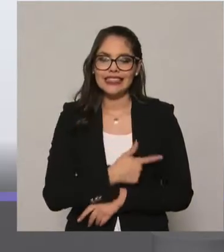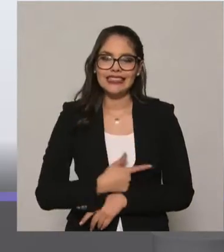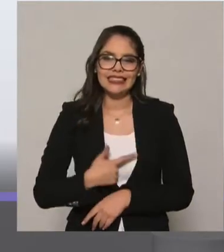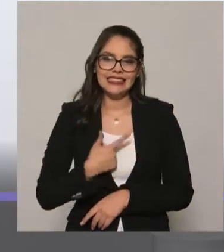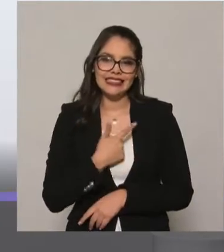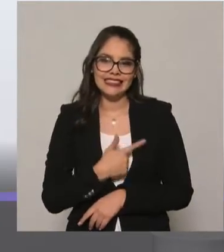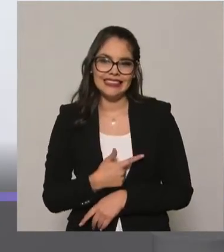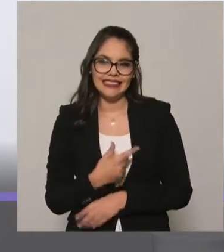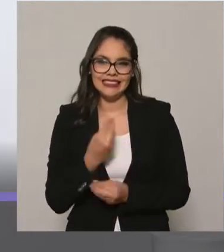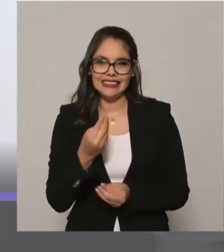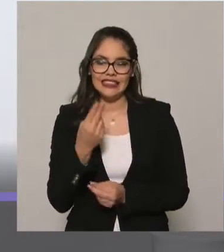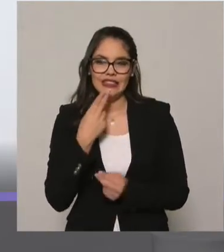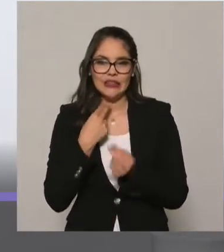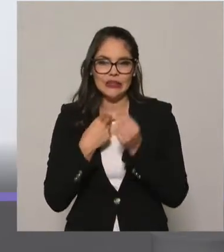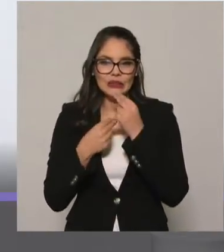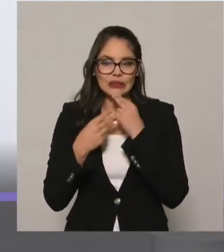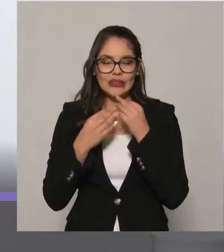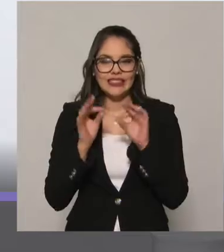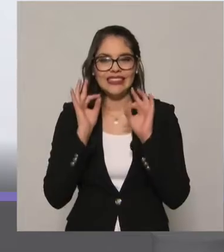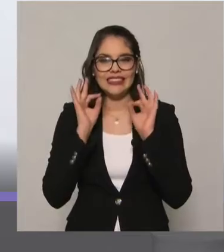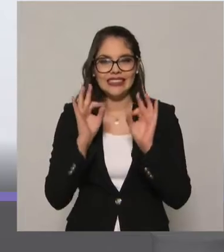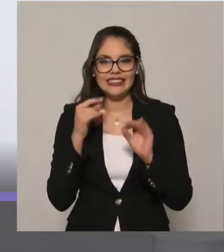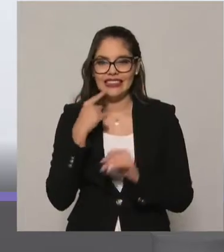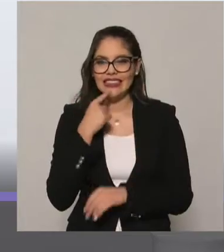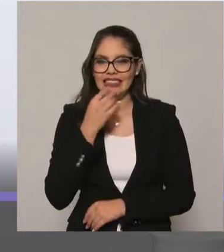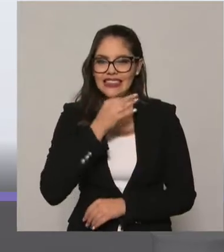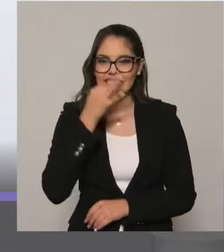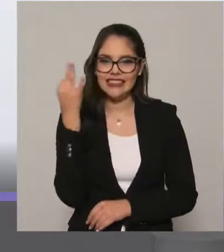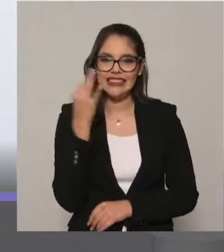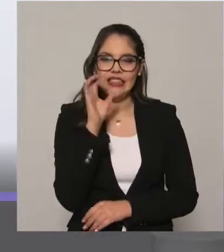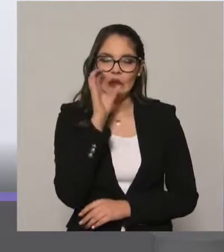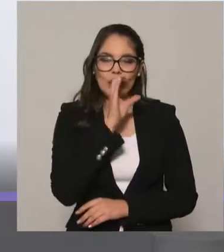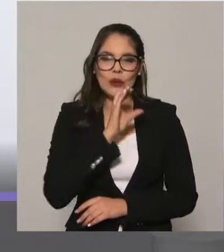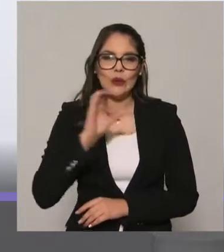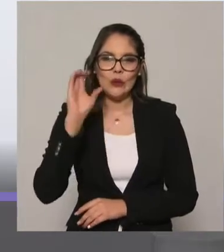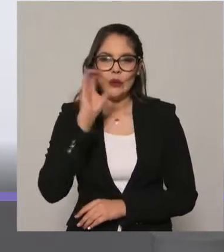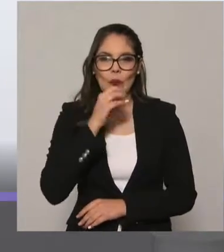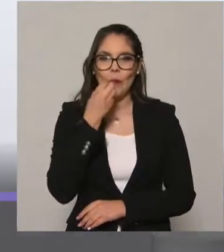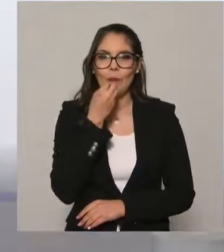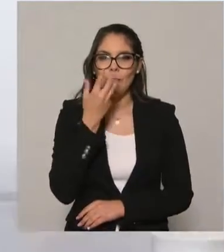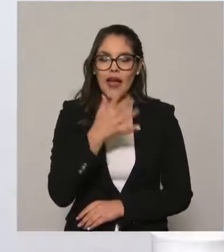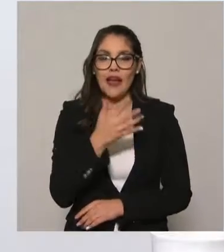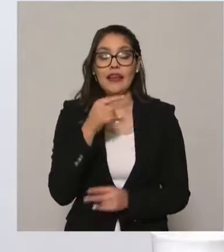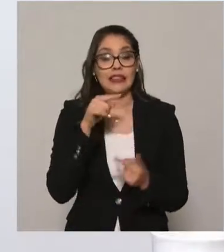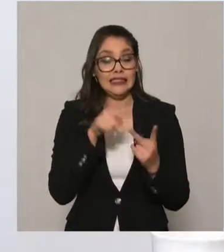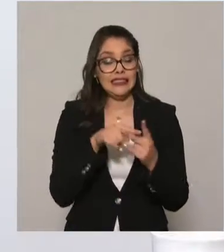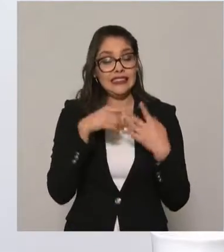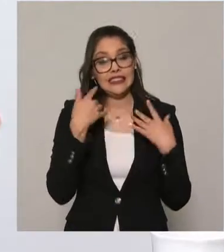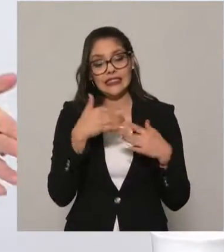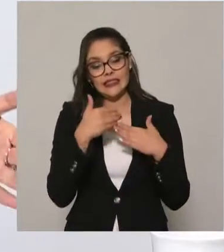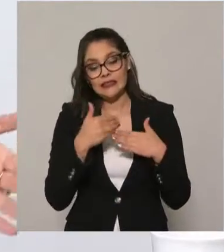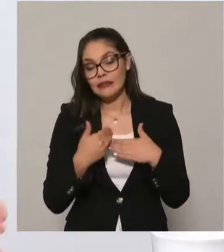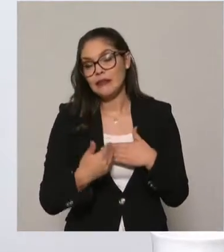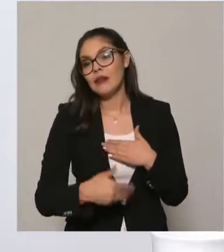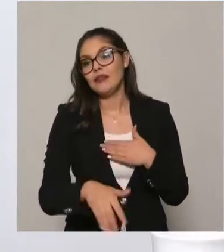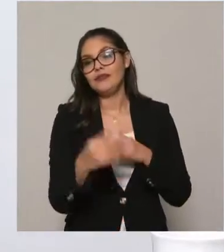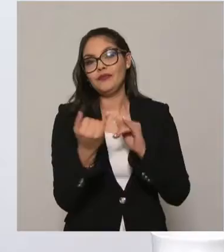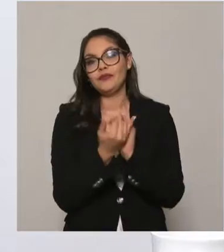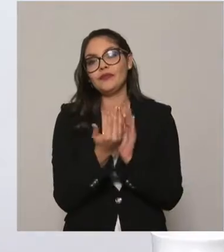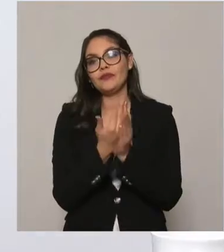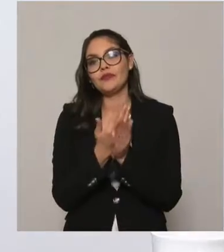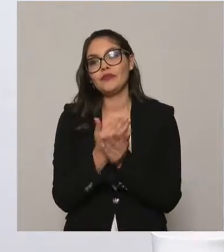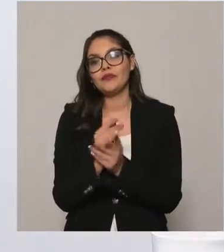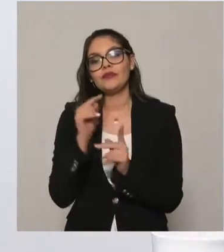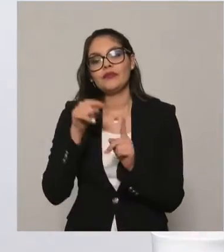azúcar porque ya las mismas frutas tienen azúcar y sabe delicioso, calientito el ponche de frutas. Desde ahí, además está también el convento